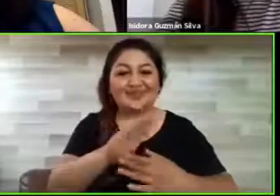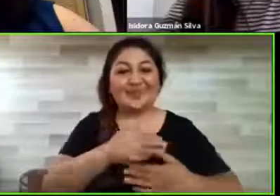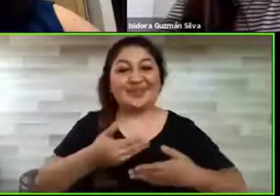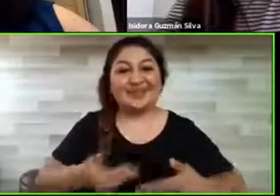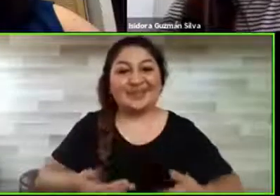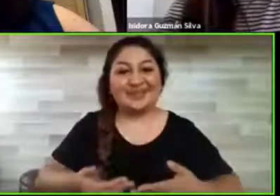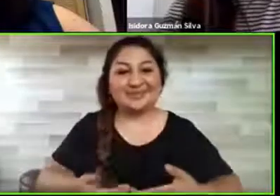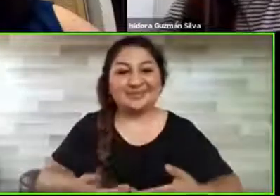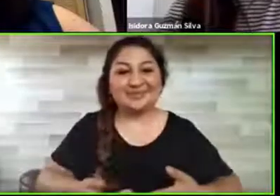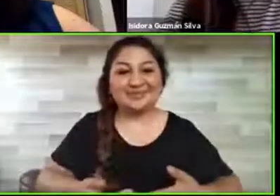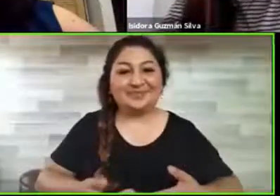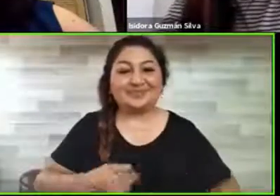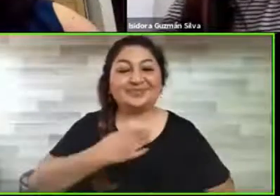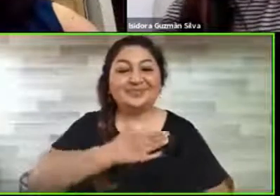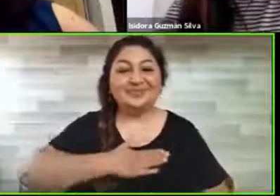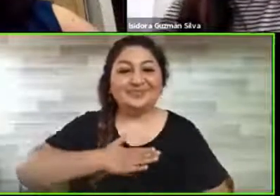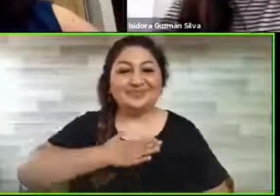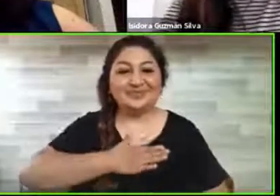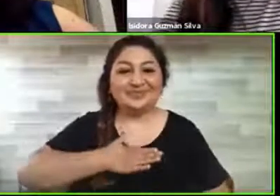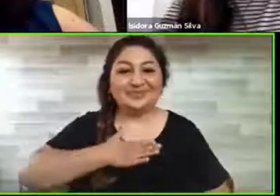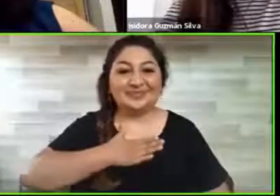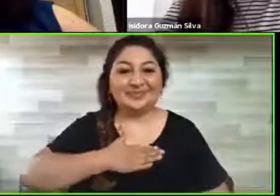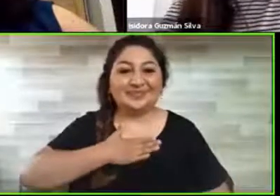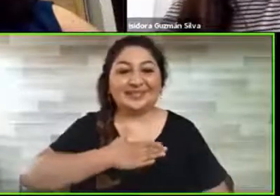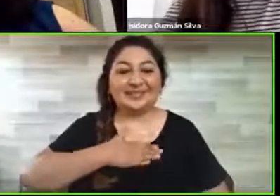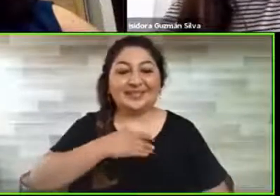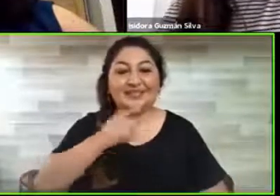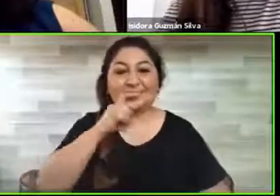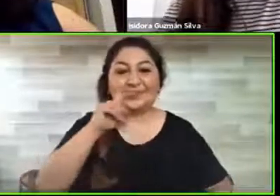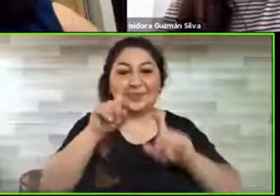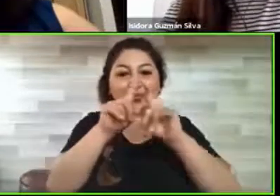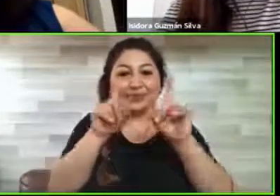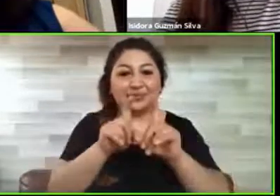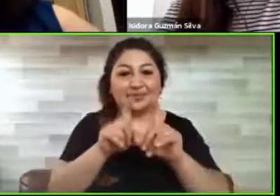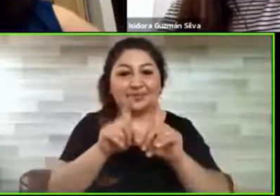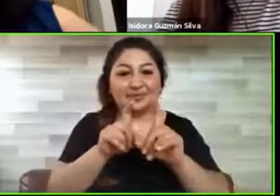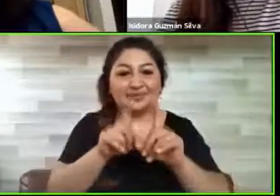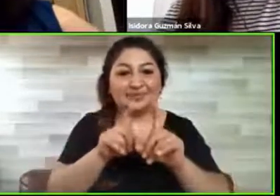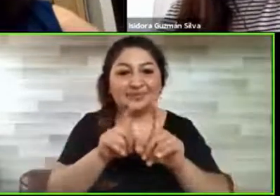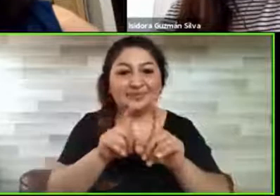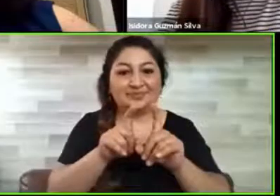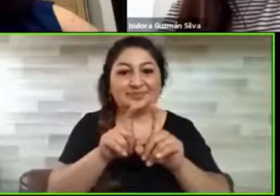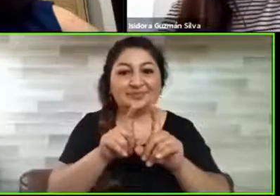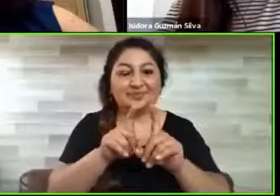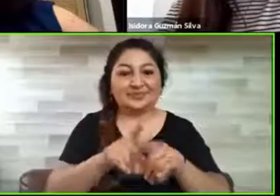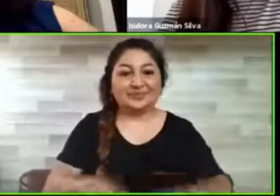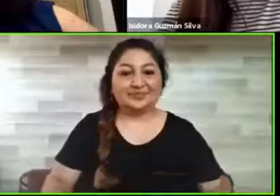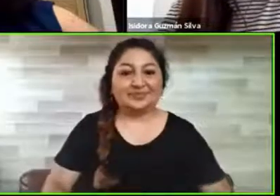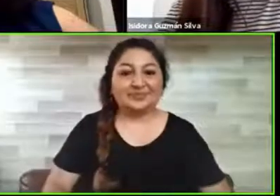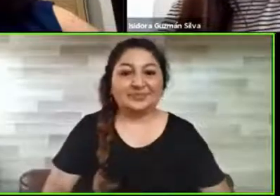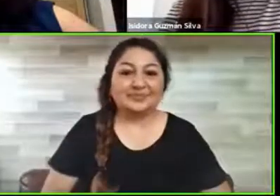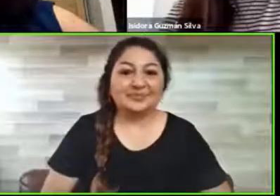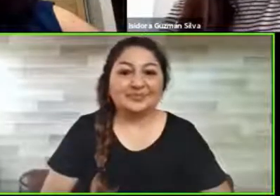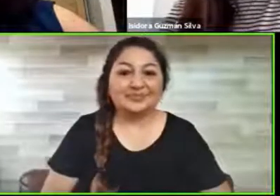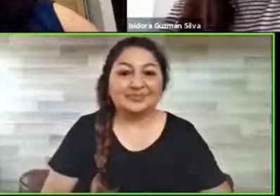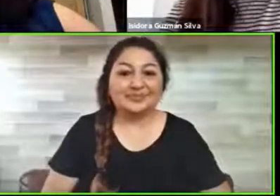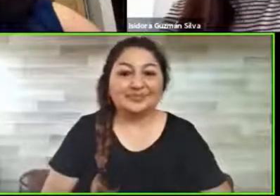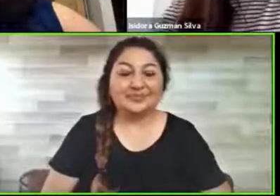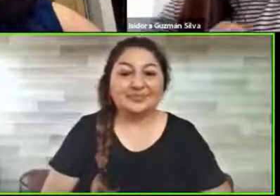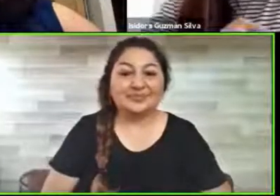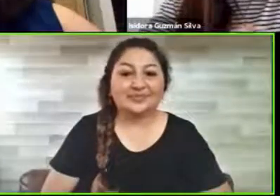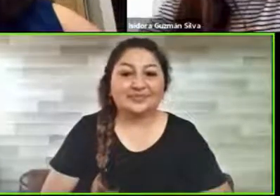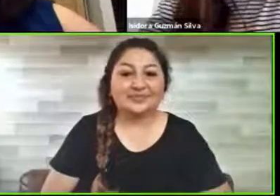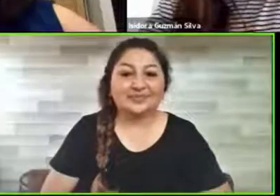te queríamos quería hacer una consulta la quiero ver si se ve tan está metiendo